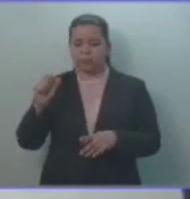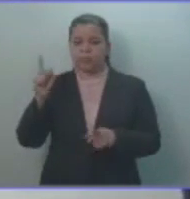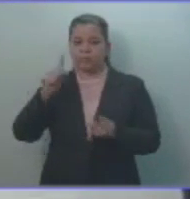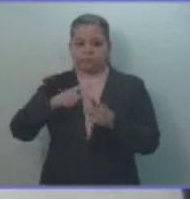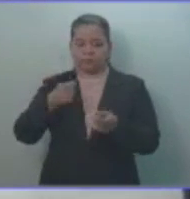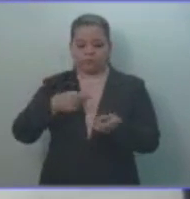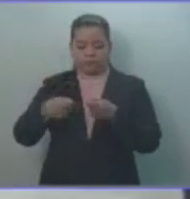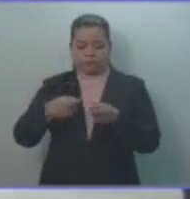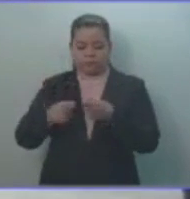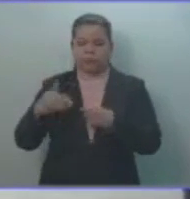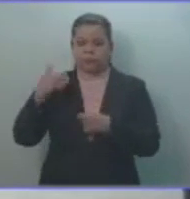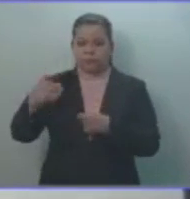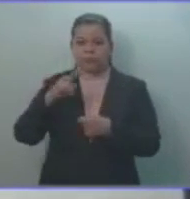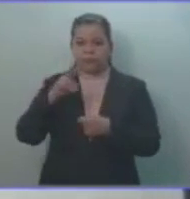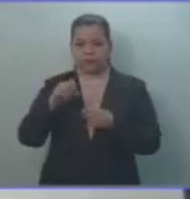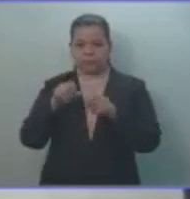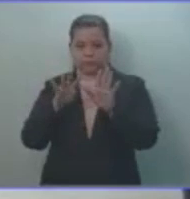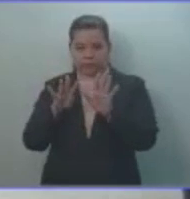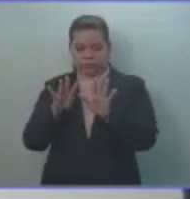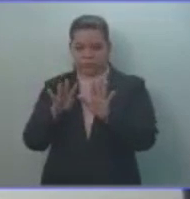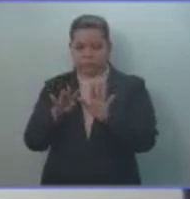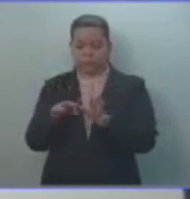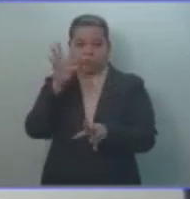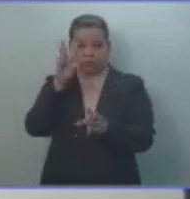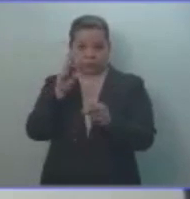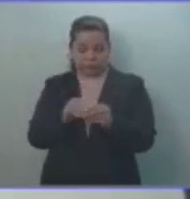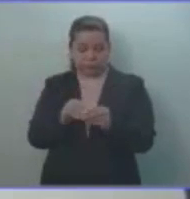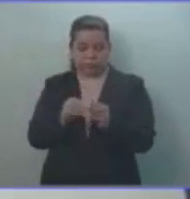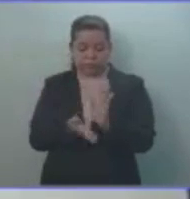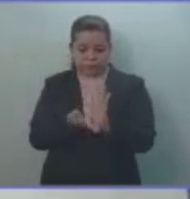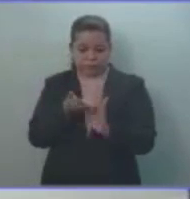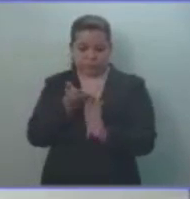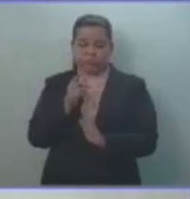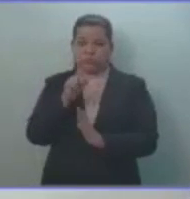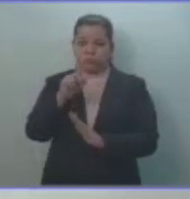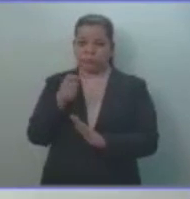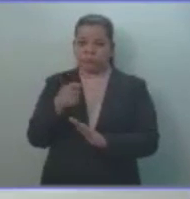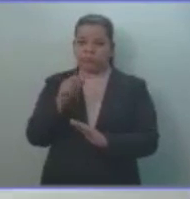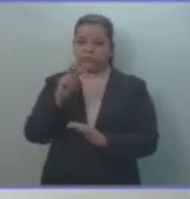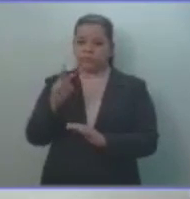de 2019, lo que totaliza un incremento de